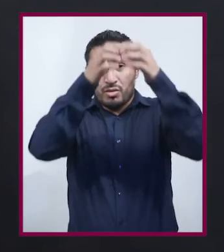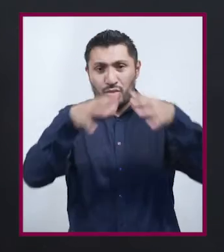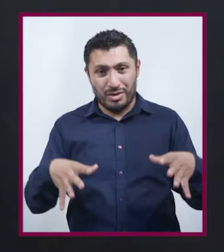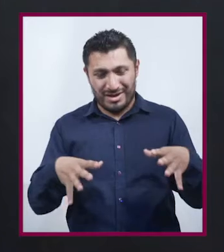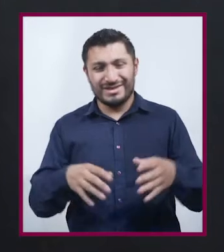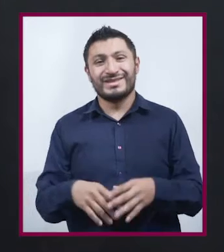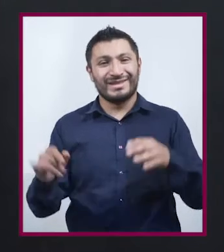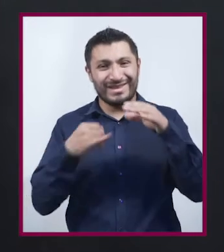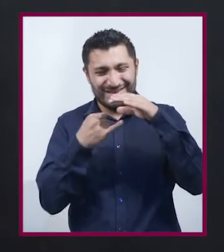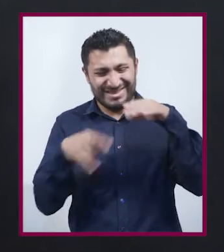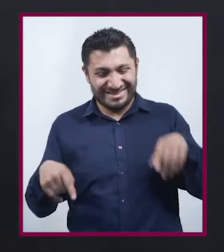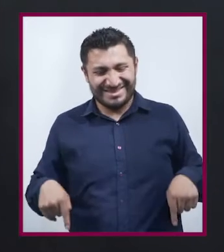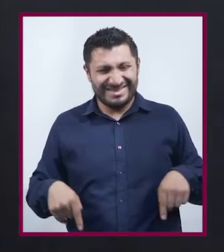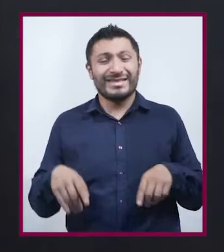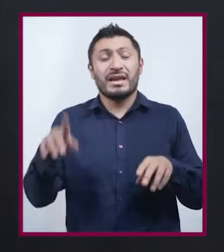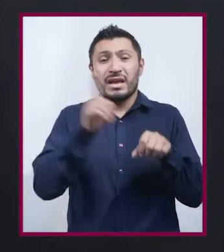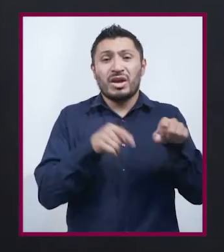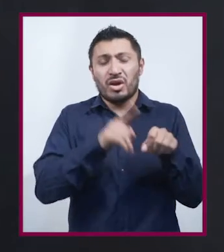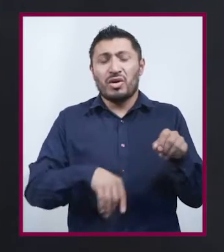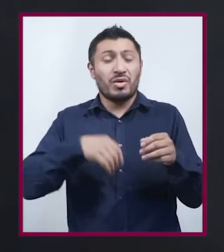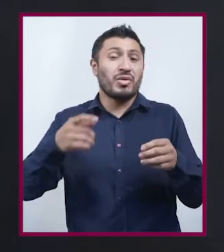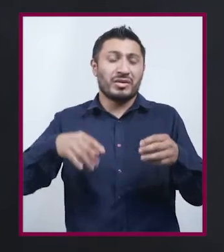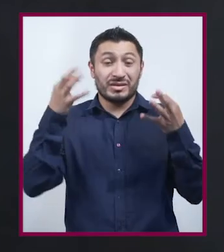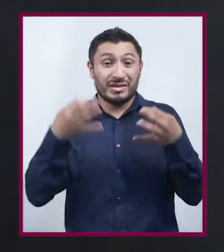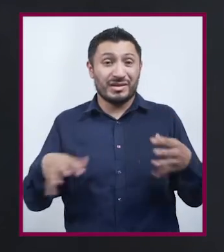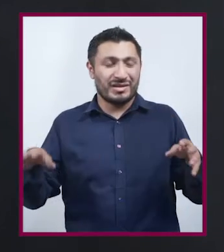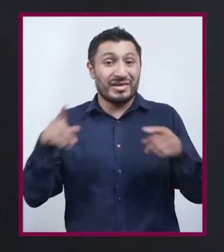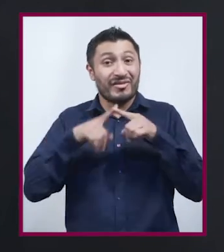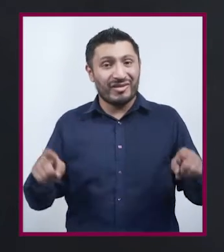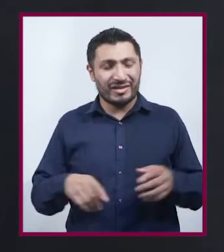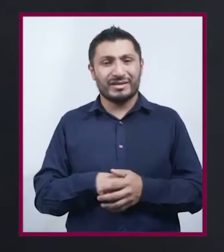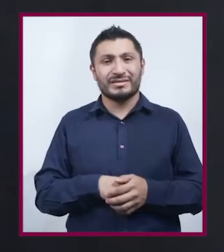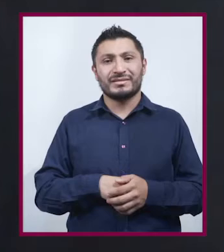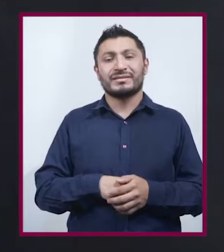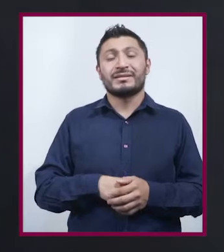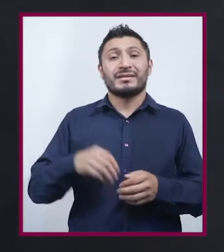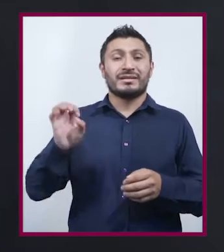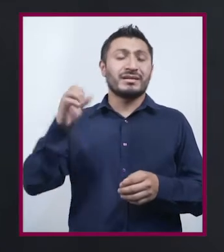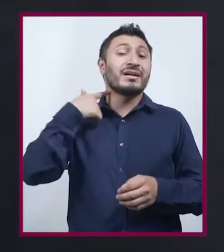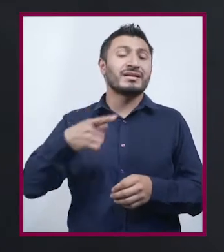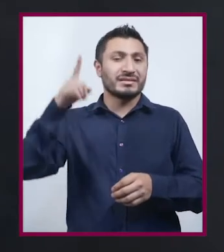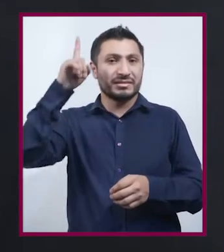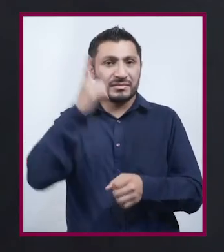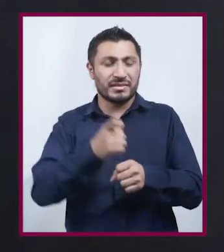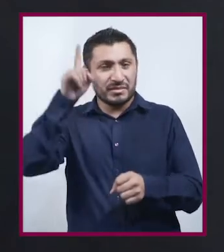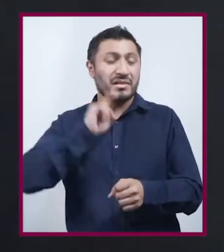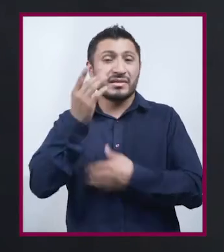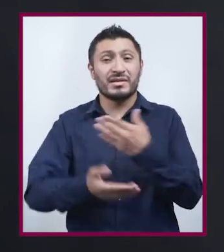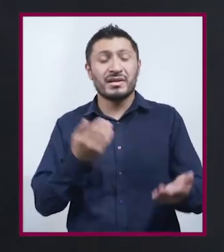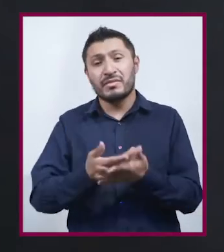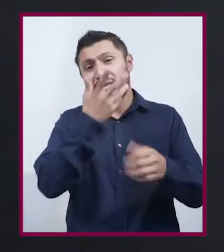con diversos estampados y de colores muy llamativos. Jackie Kennedy, ex primera dama de los Estados Unidos,